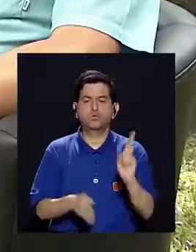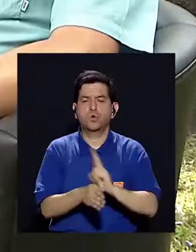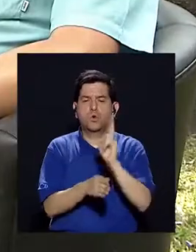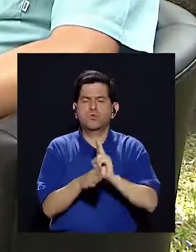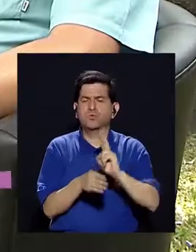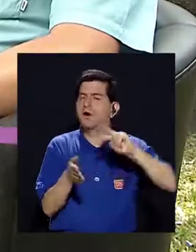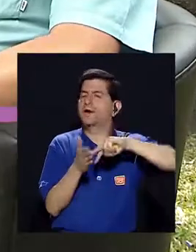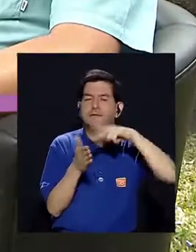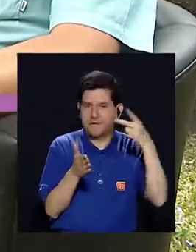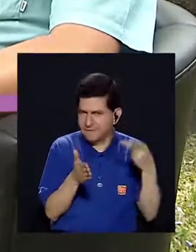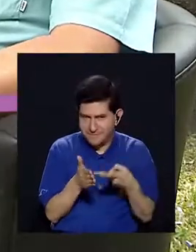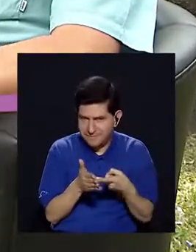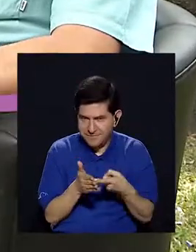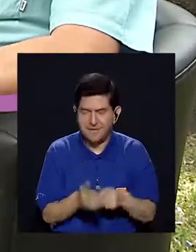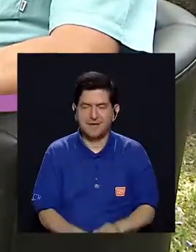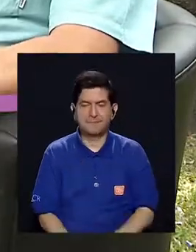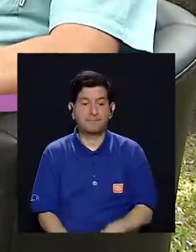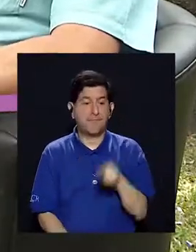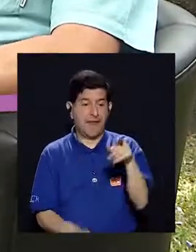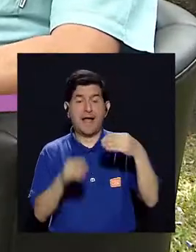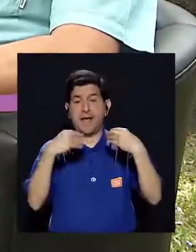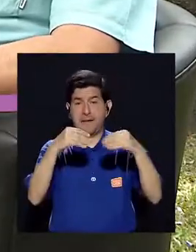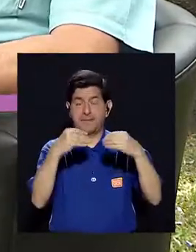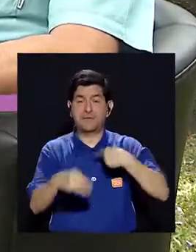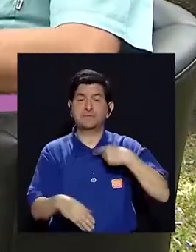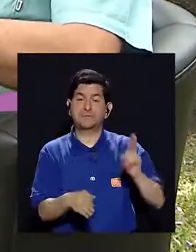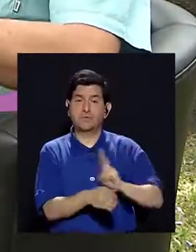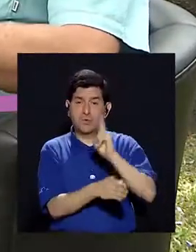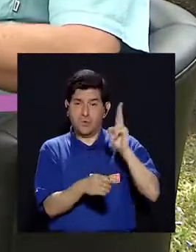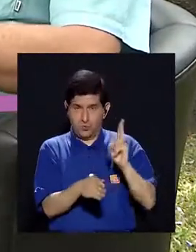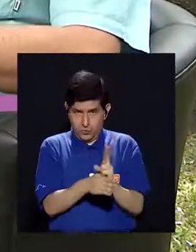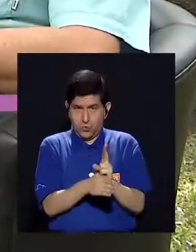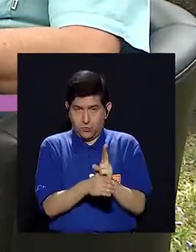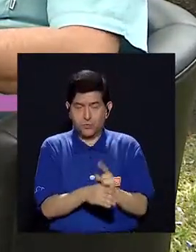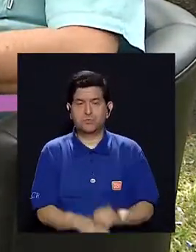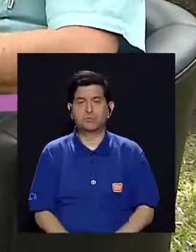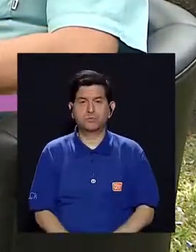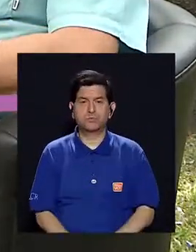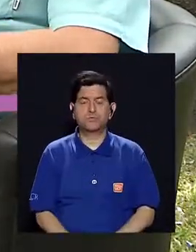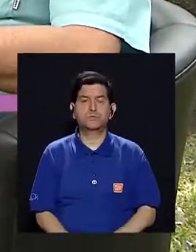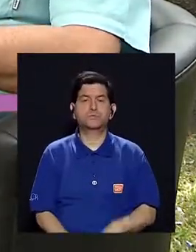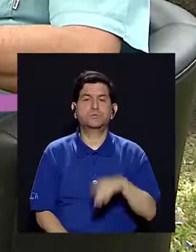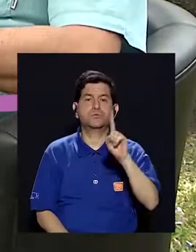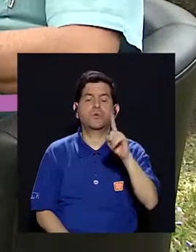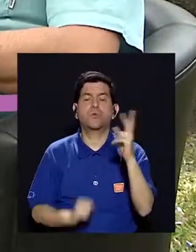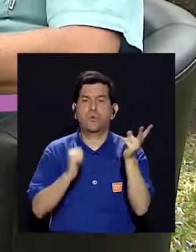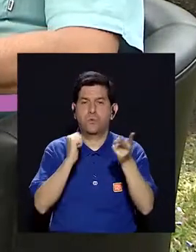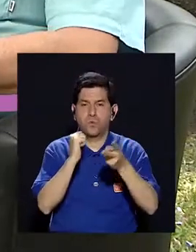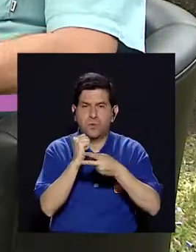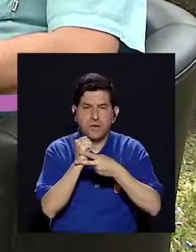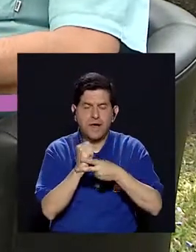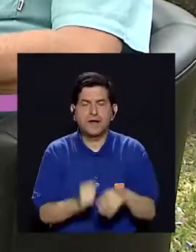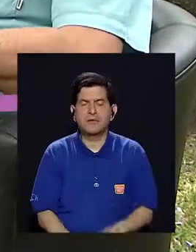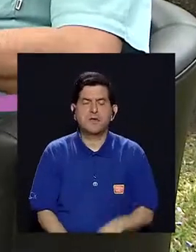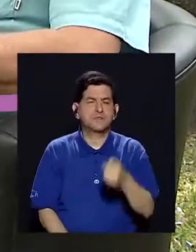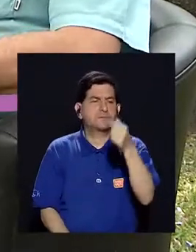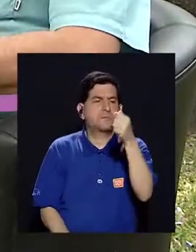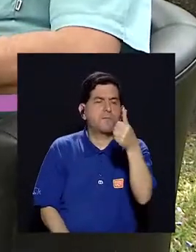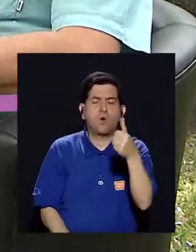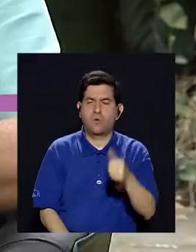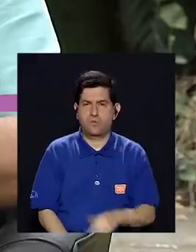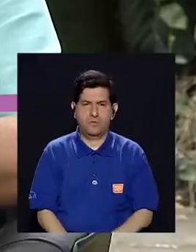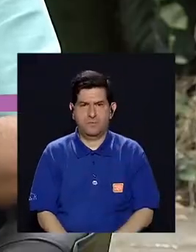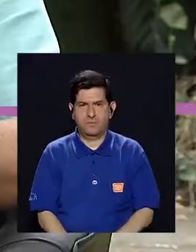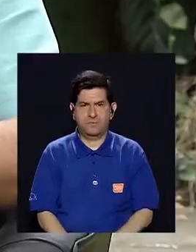qué es un plástico de un solo uso? Es aquel que yo voy a consumir, aquel que voy a usar durante un tiempo muy